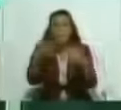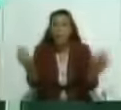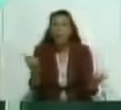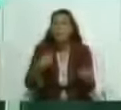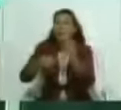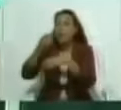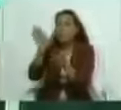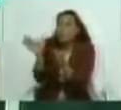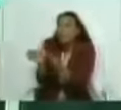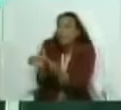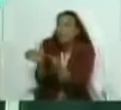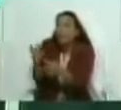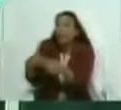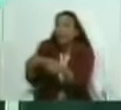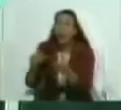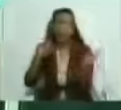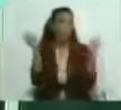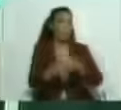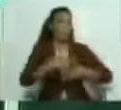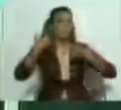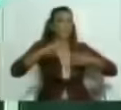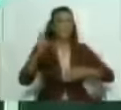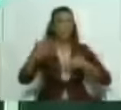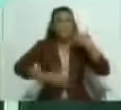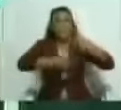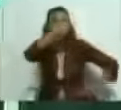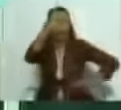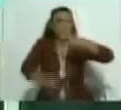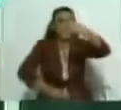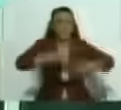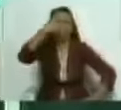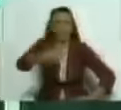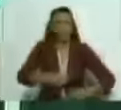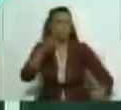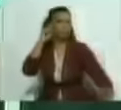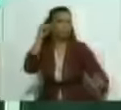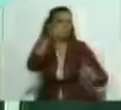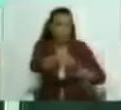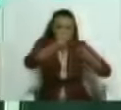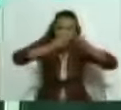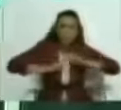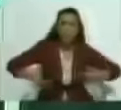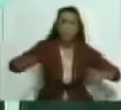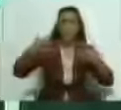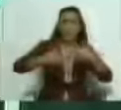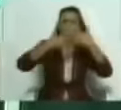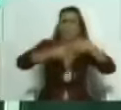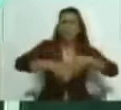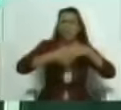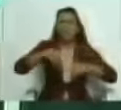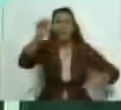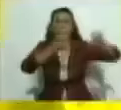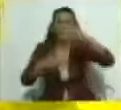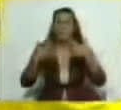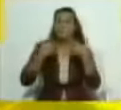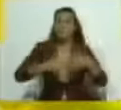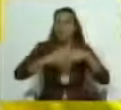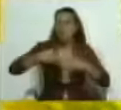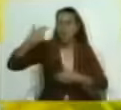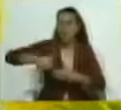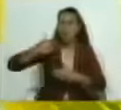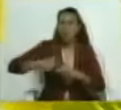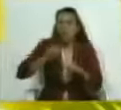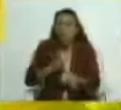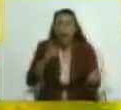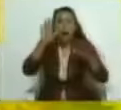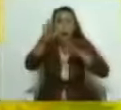vendiendo barriles de petróleo o convertimos a Venezuela en el gran eje, en el gran emporio petroquímico de América Latina para dar